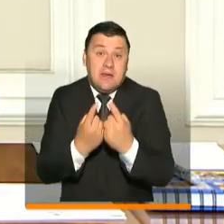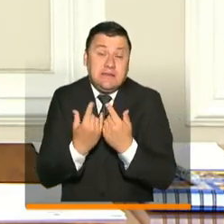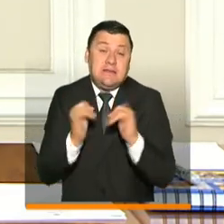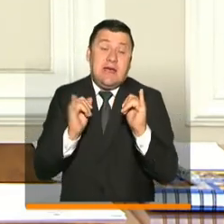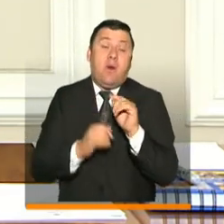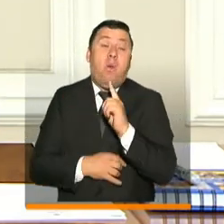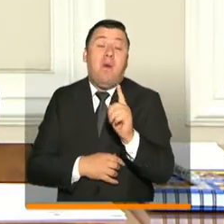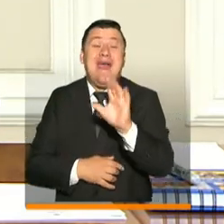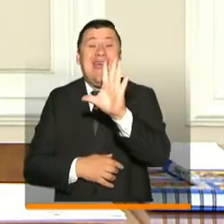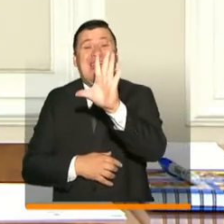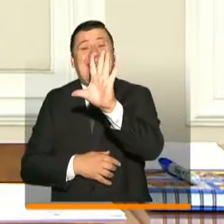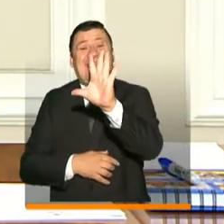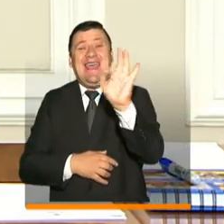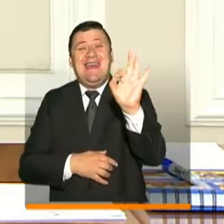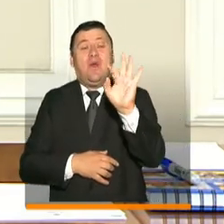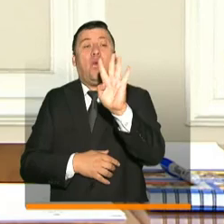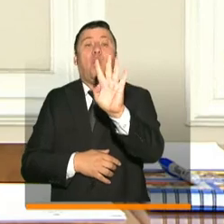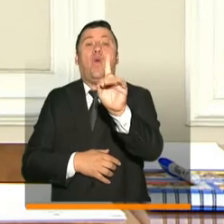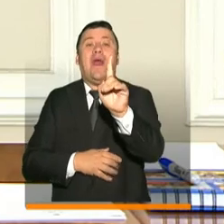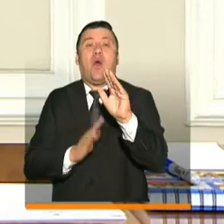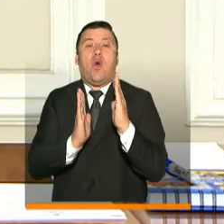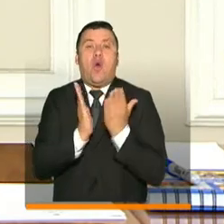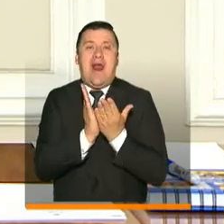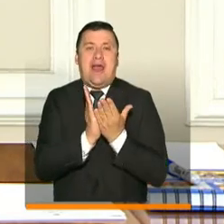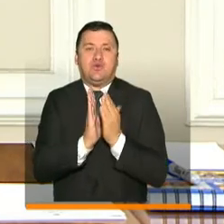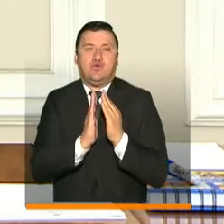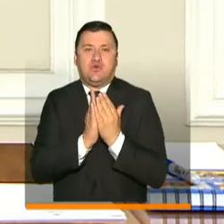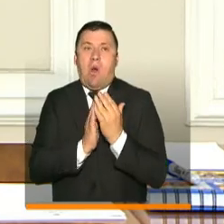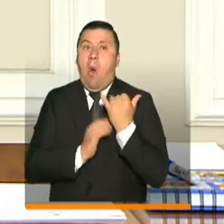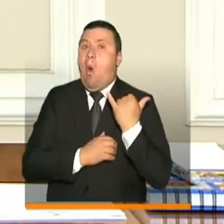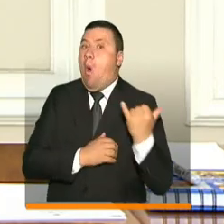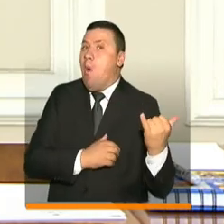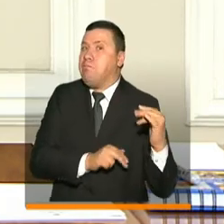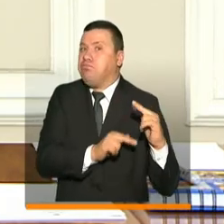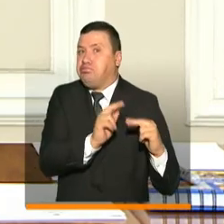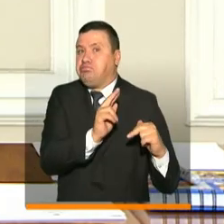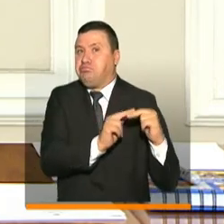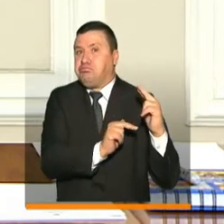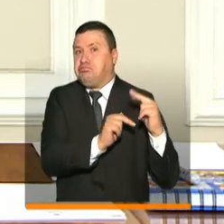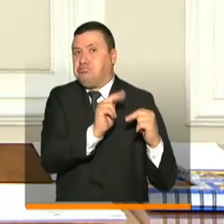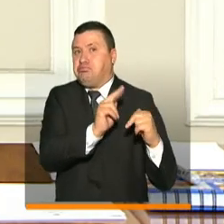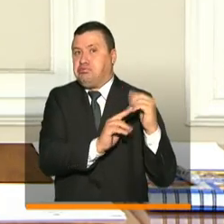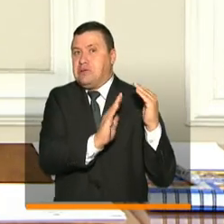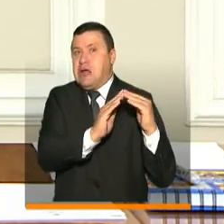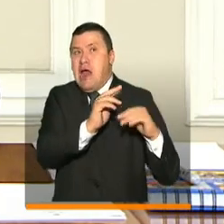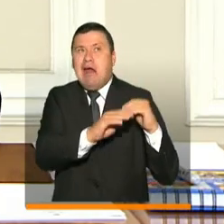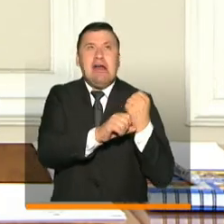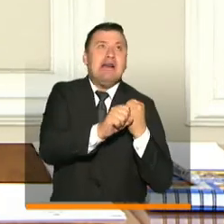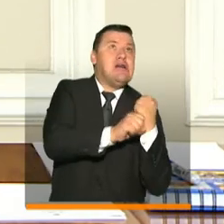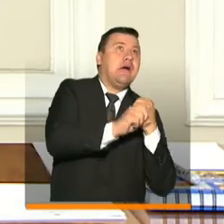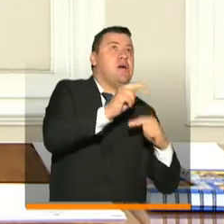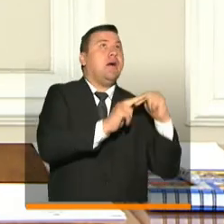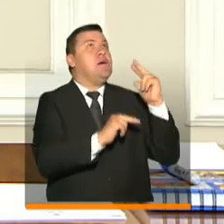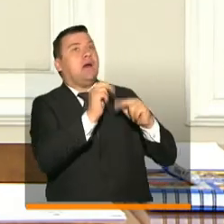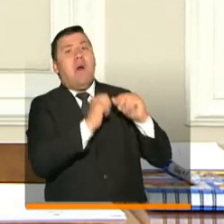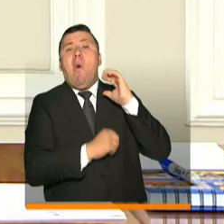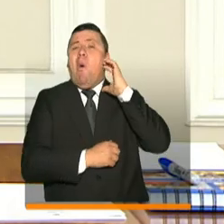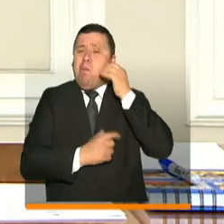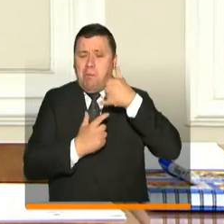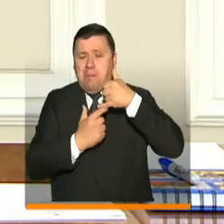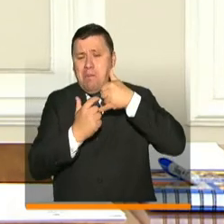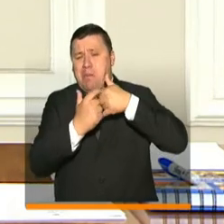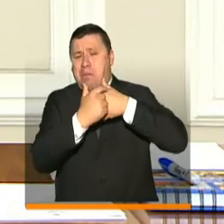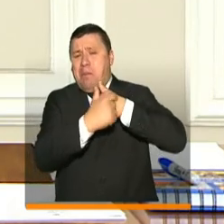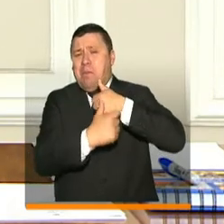tenemos 541 colegios que están reactivando su ciclo de construcción para mejorar el bienestar de los niños en